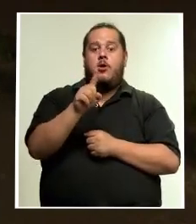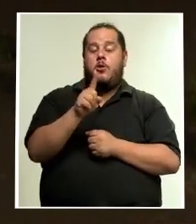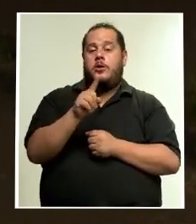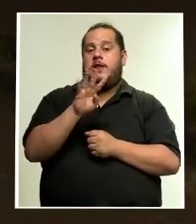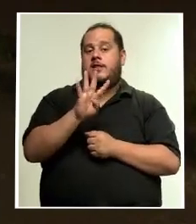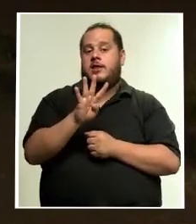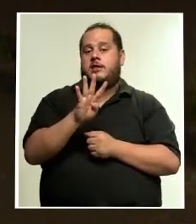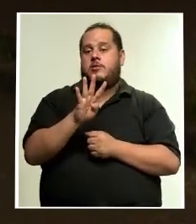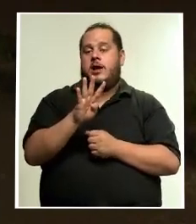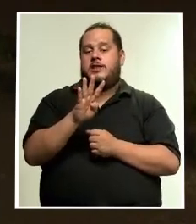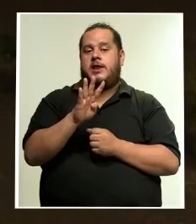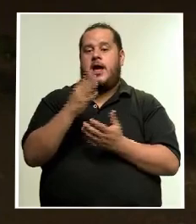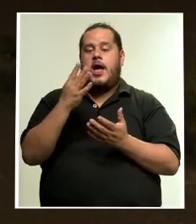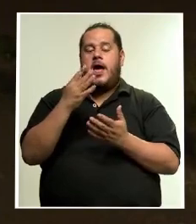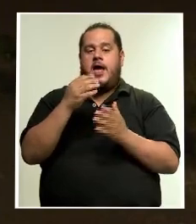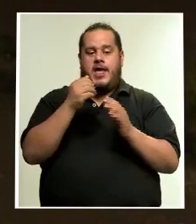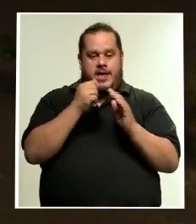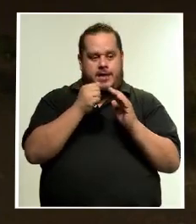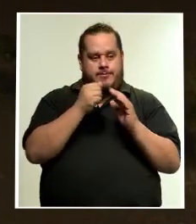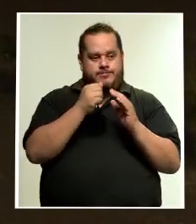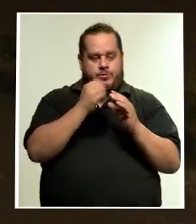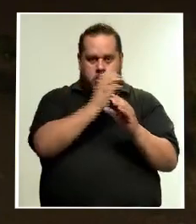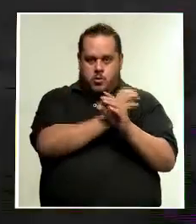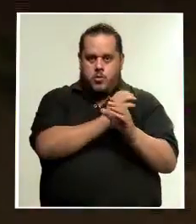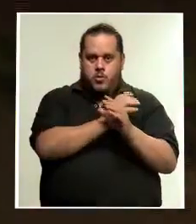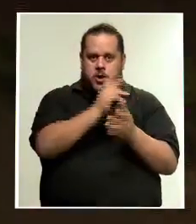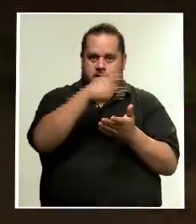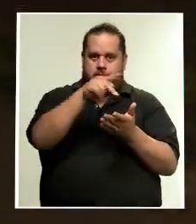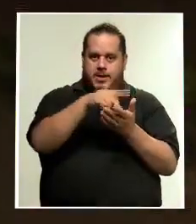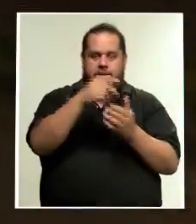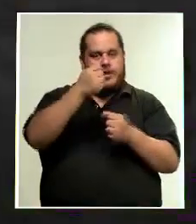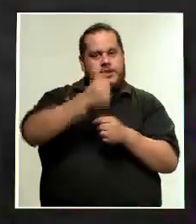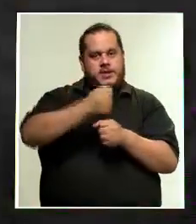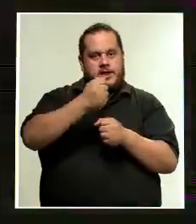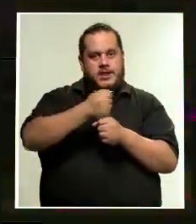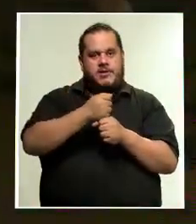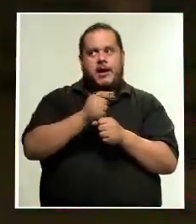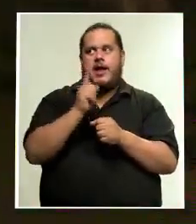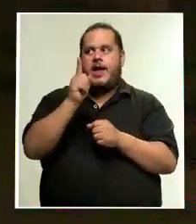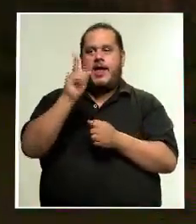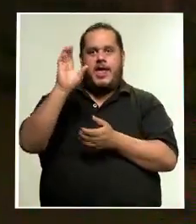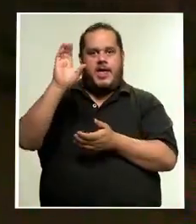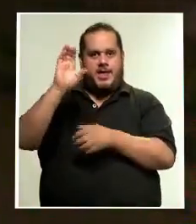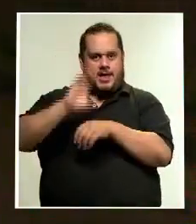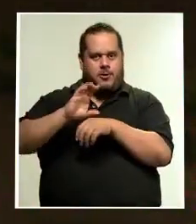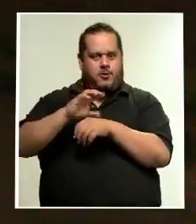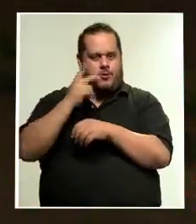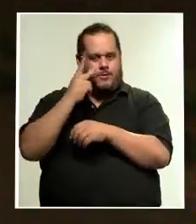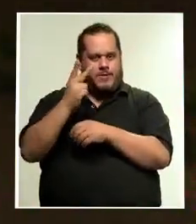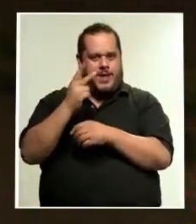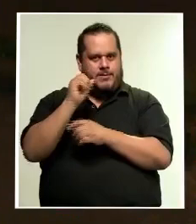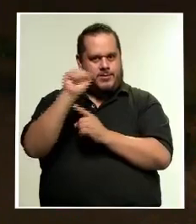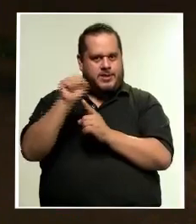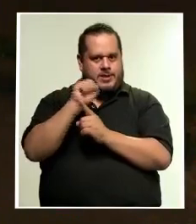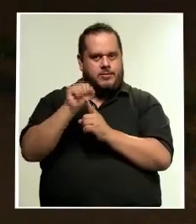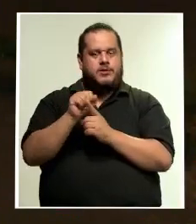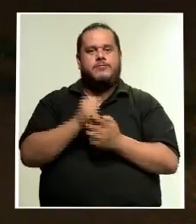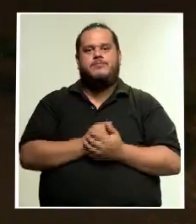las cuatro guardaparques que labora en el Coco. Vamos a conocer.